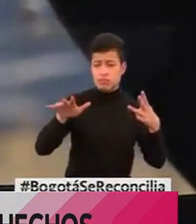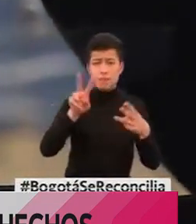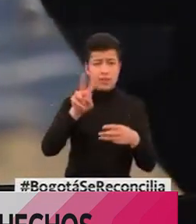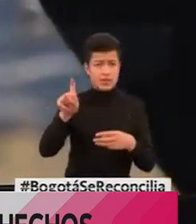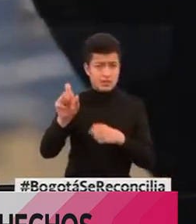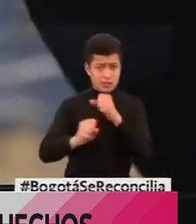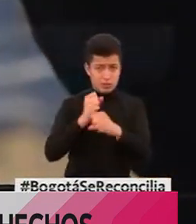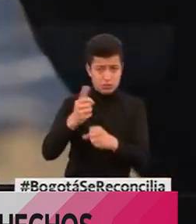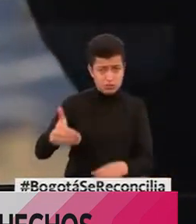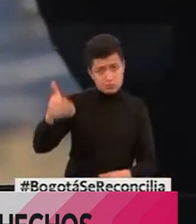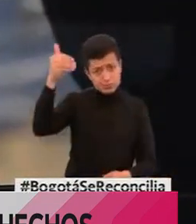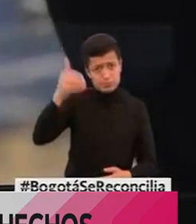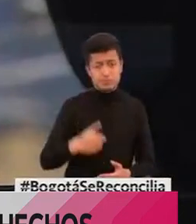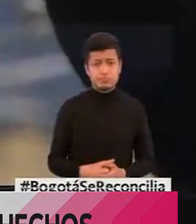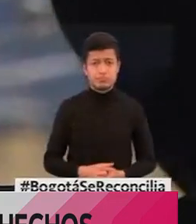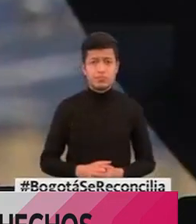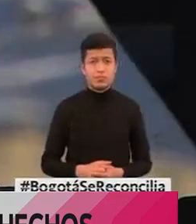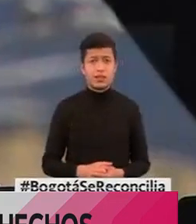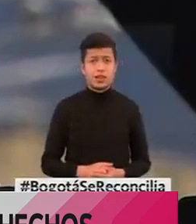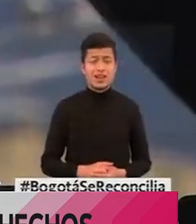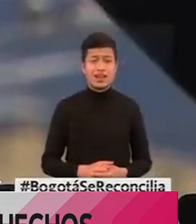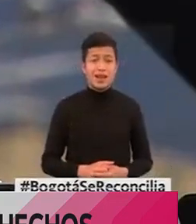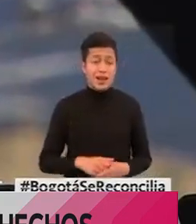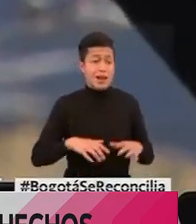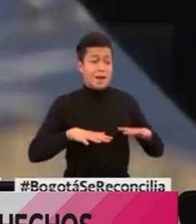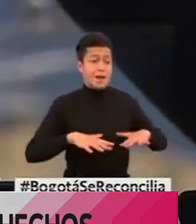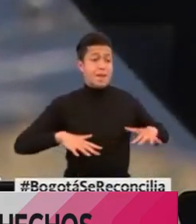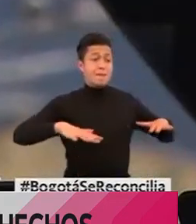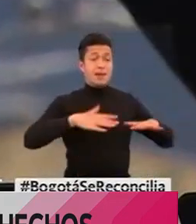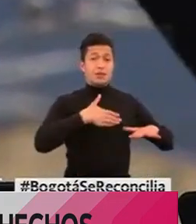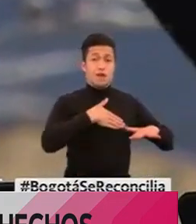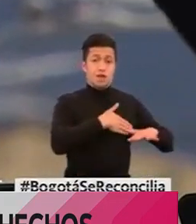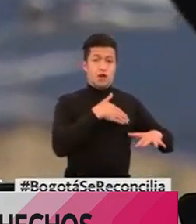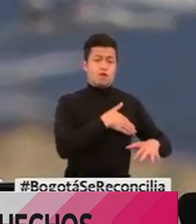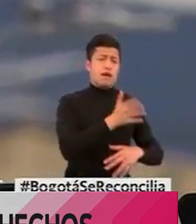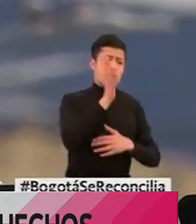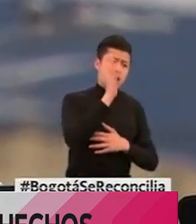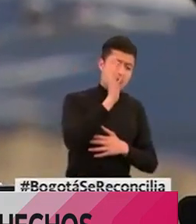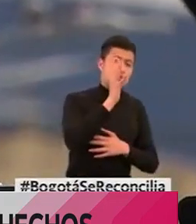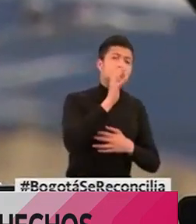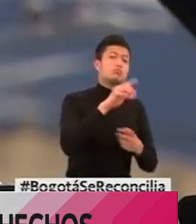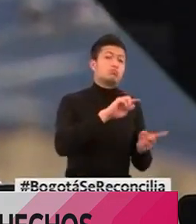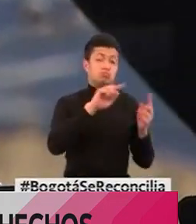No solo desde la Plaza de Bolívar, sino aquí, desde su barrio, desde su casa.